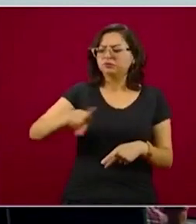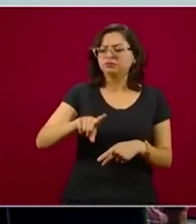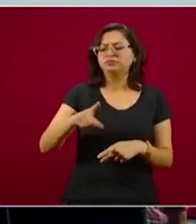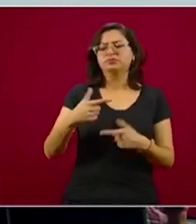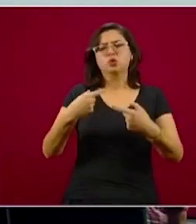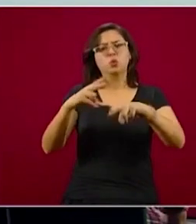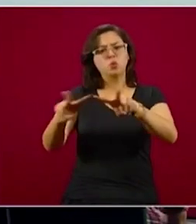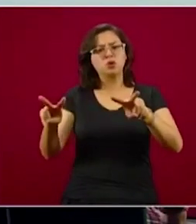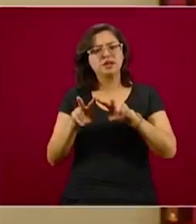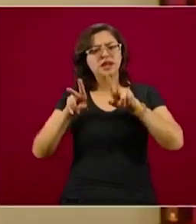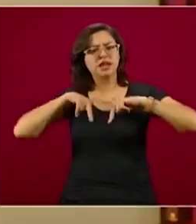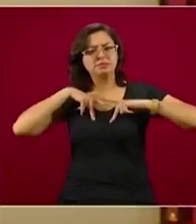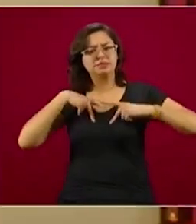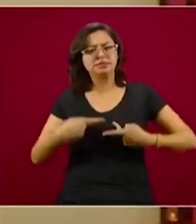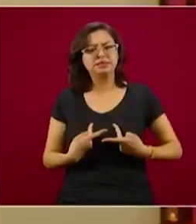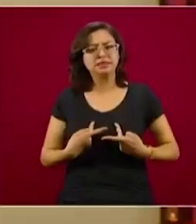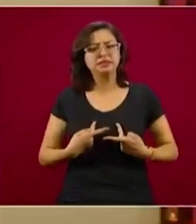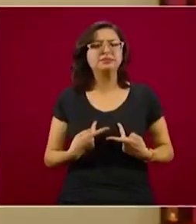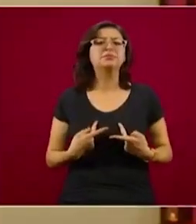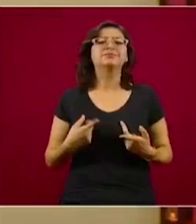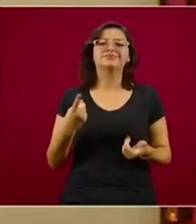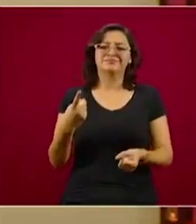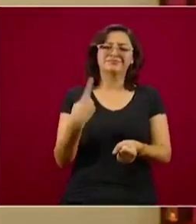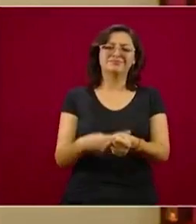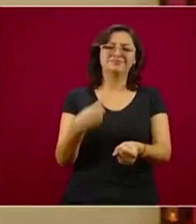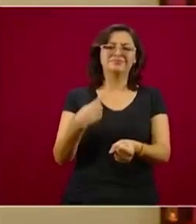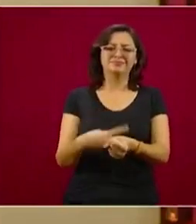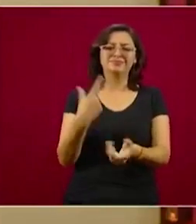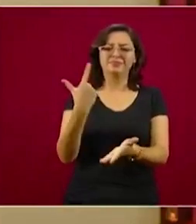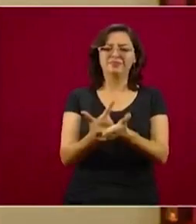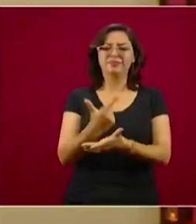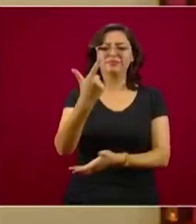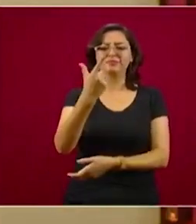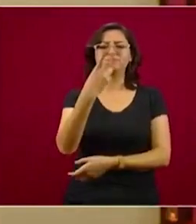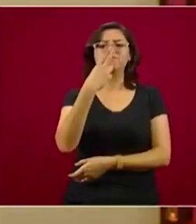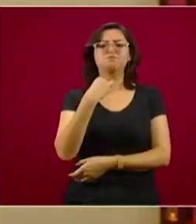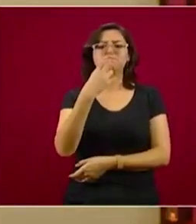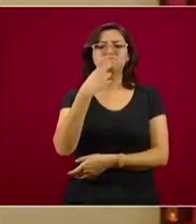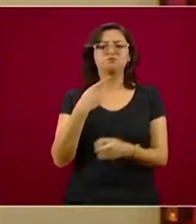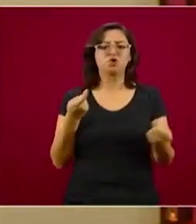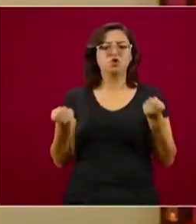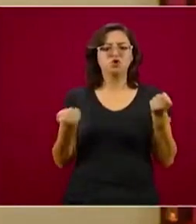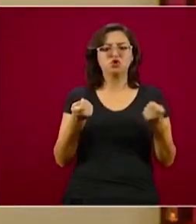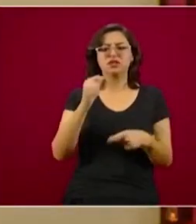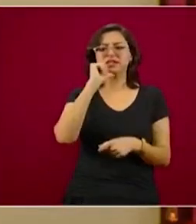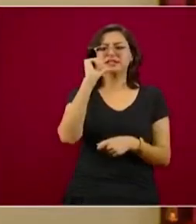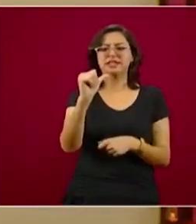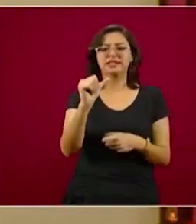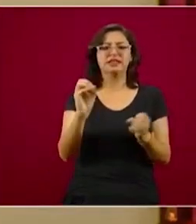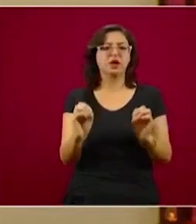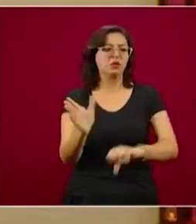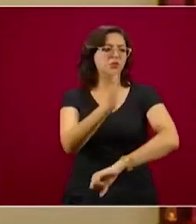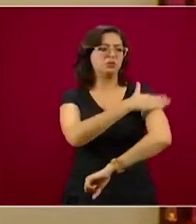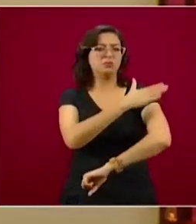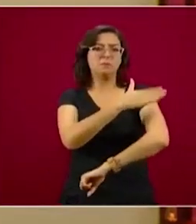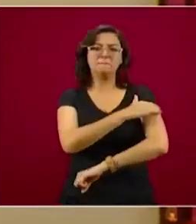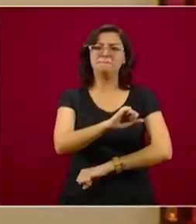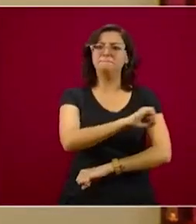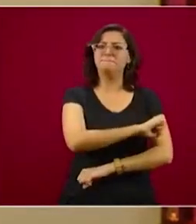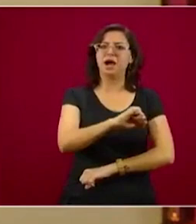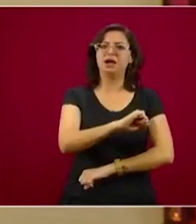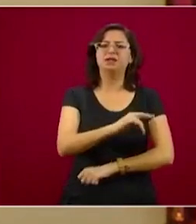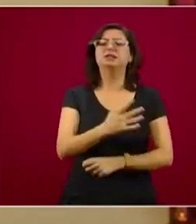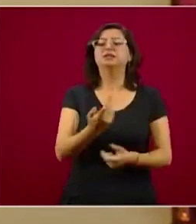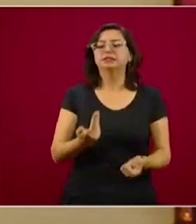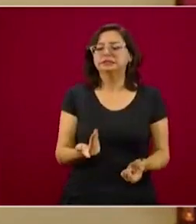que son personas que viven con enfermedades crónicas, con diabetes descontrolada o hipertensión. Y aquí